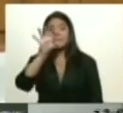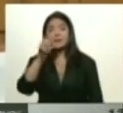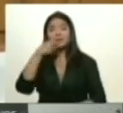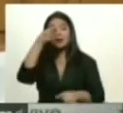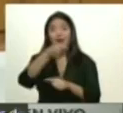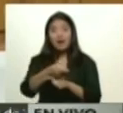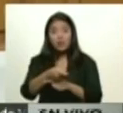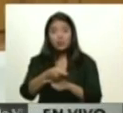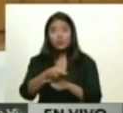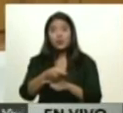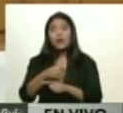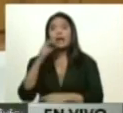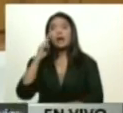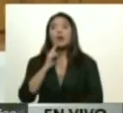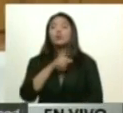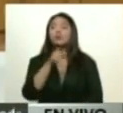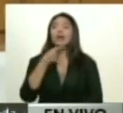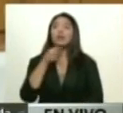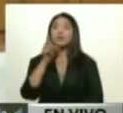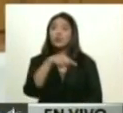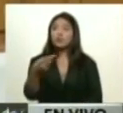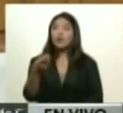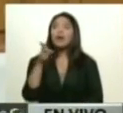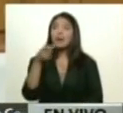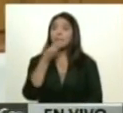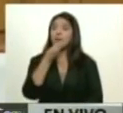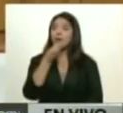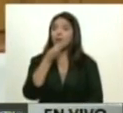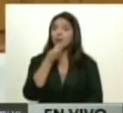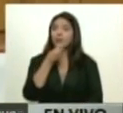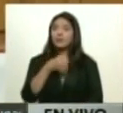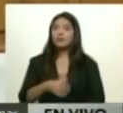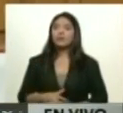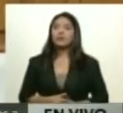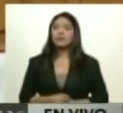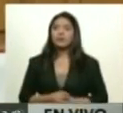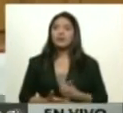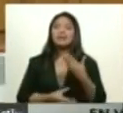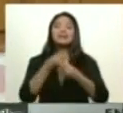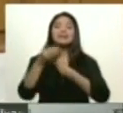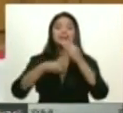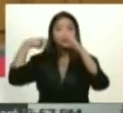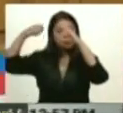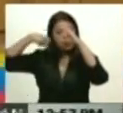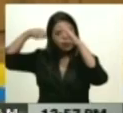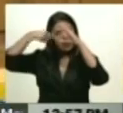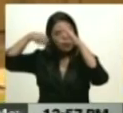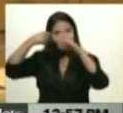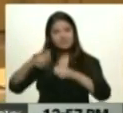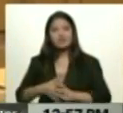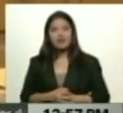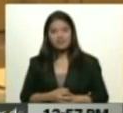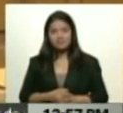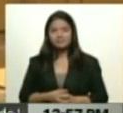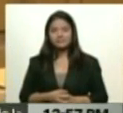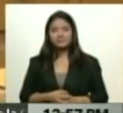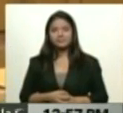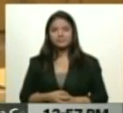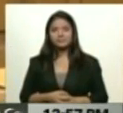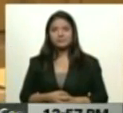graduado en la Bolivariana, les guste o no, es periodista, y mi hermano hizo un documental. Y ese